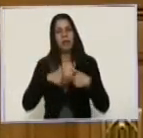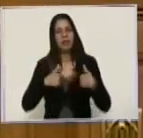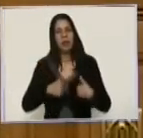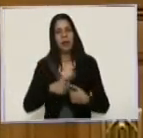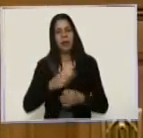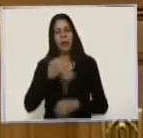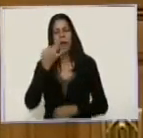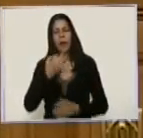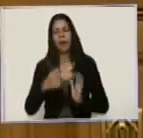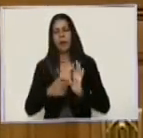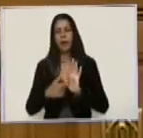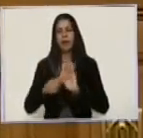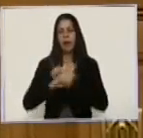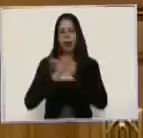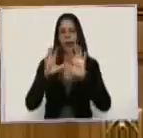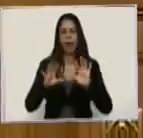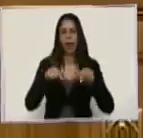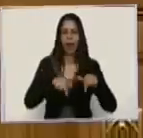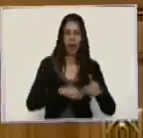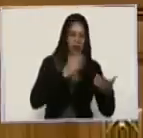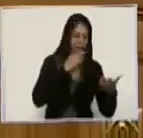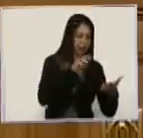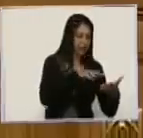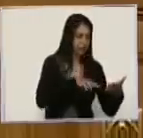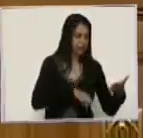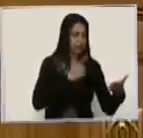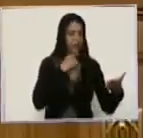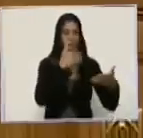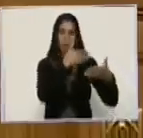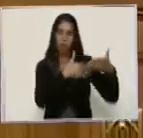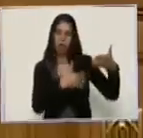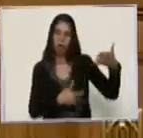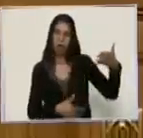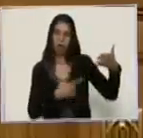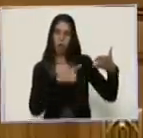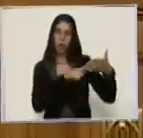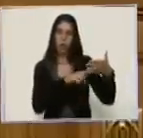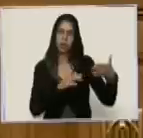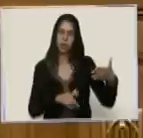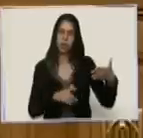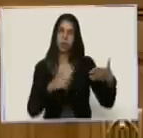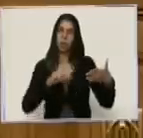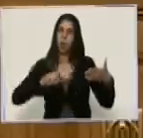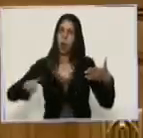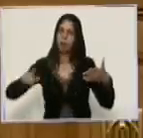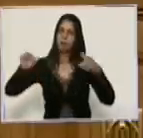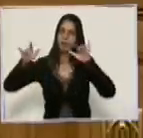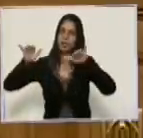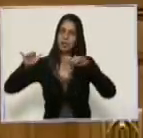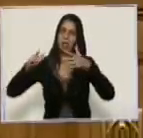este comunicado lo dijo leyendo el guión que le dieron sus amos.